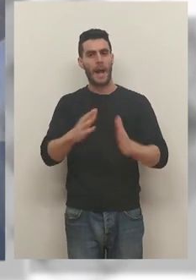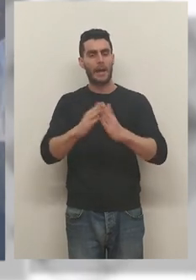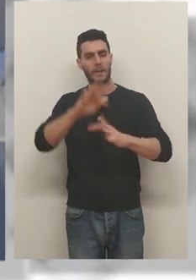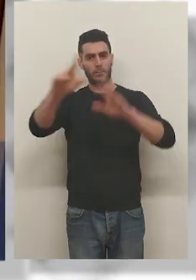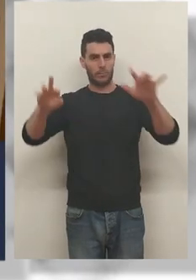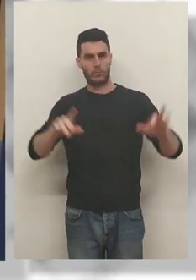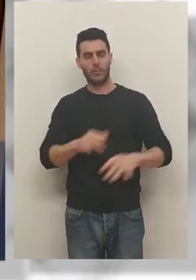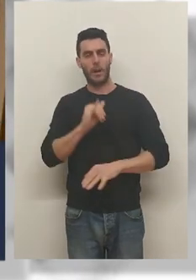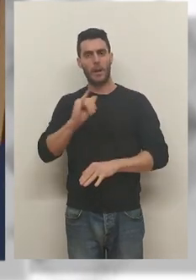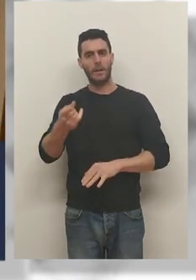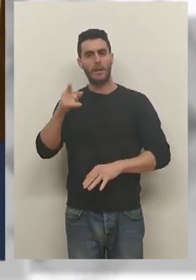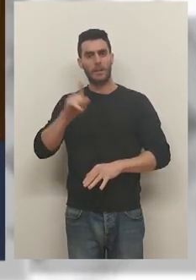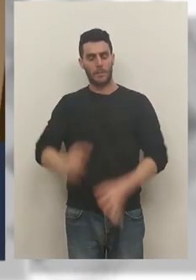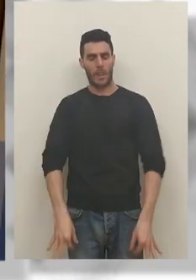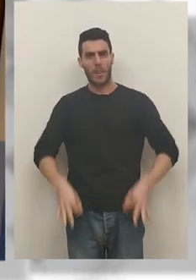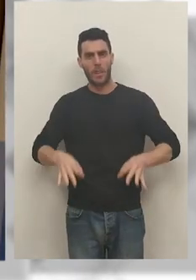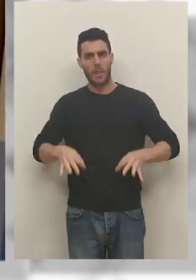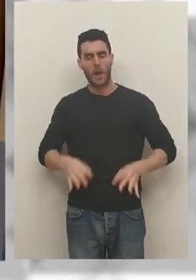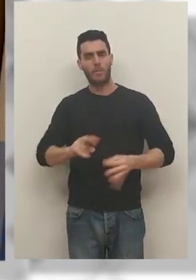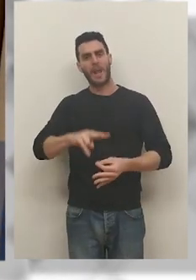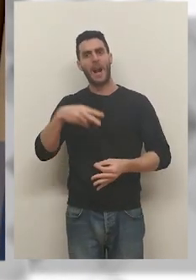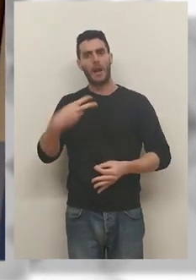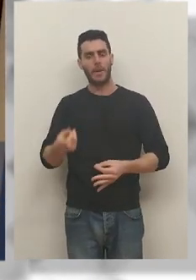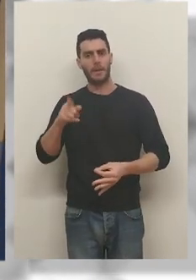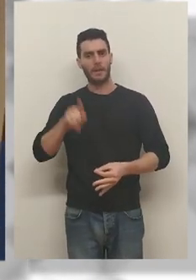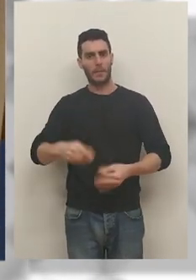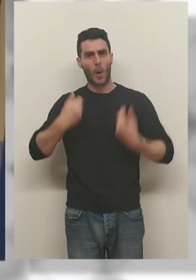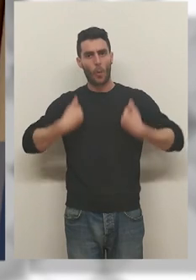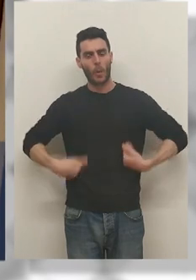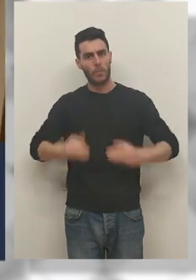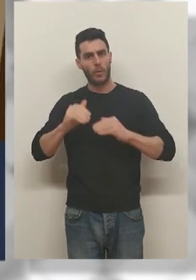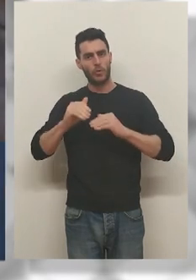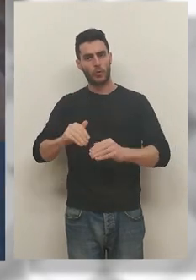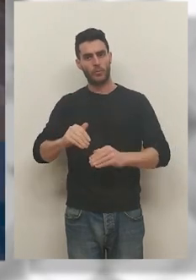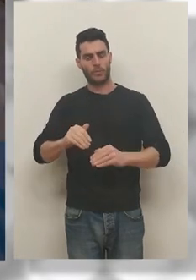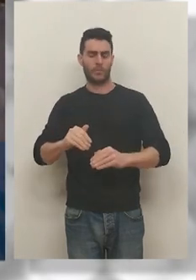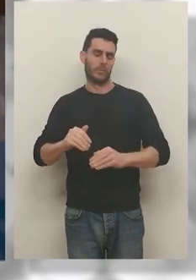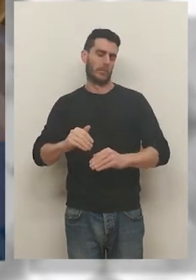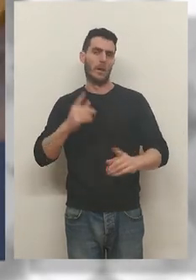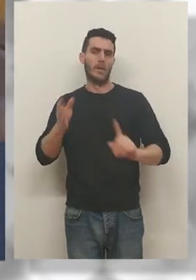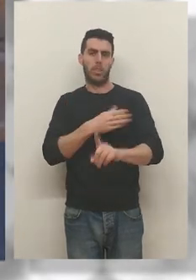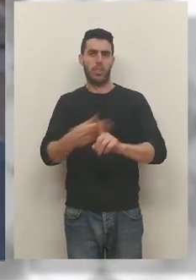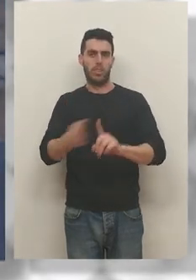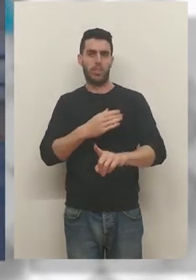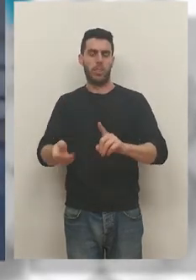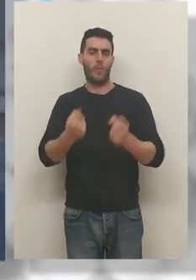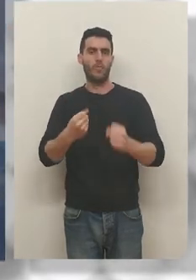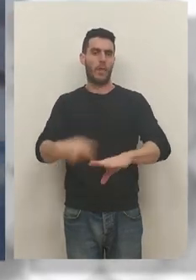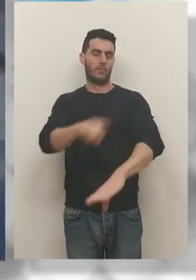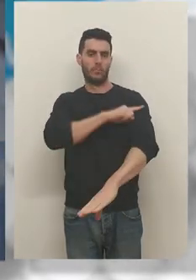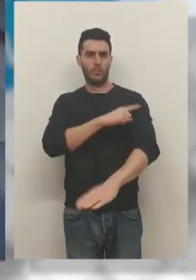que encontraron las mallas del Pequeño al revés y que las señales en su cuerpo evidenciaban bastante fuerza en el ataque